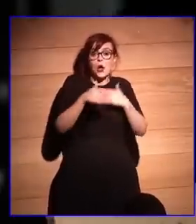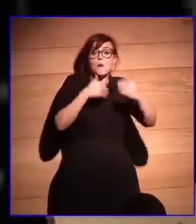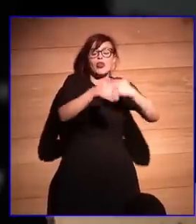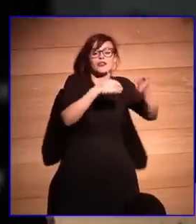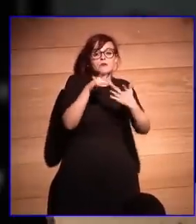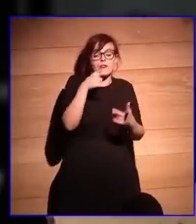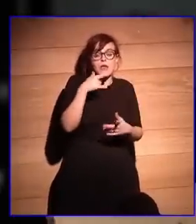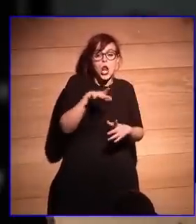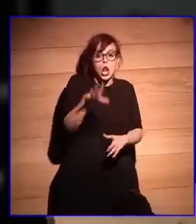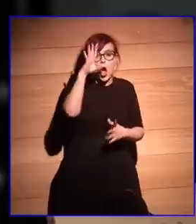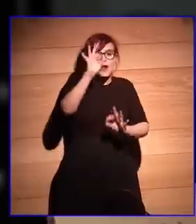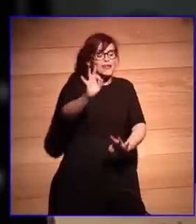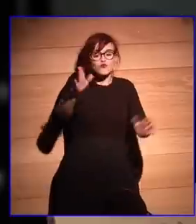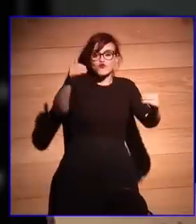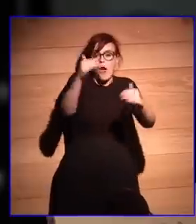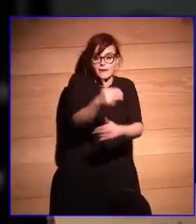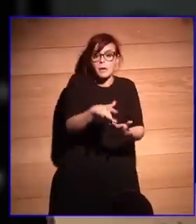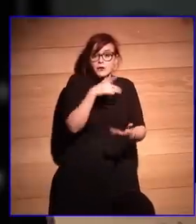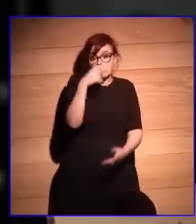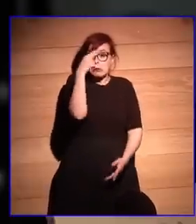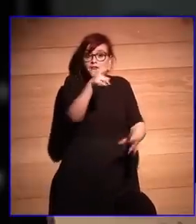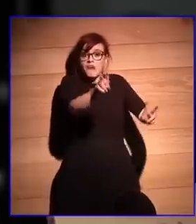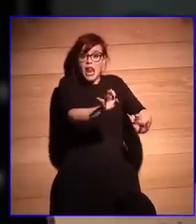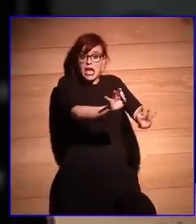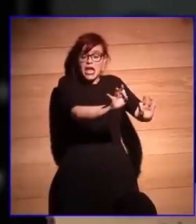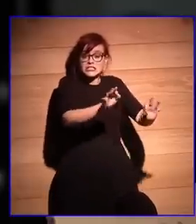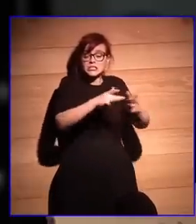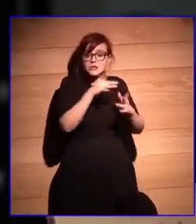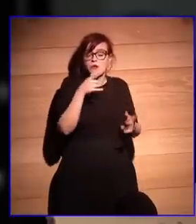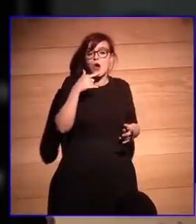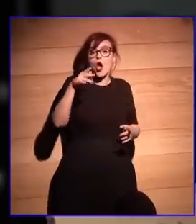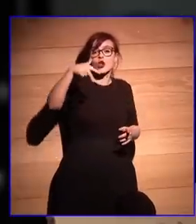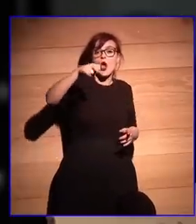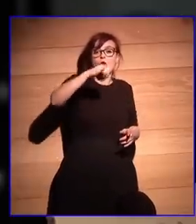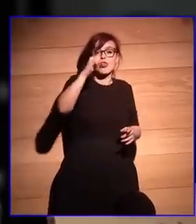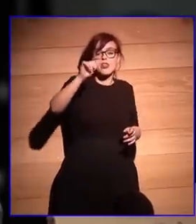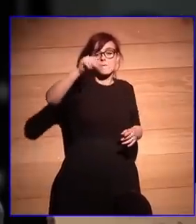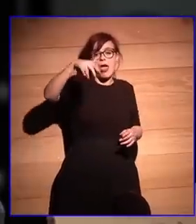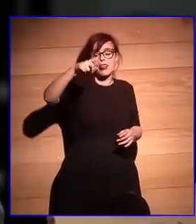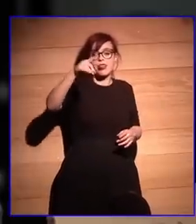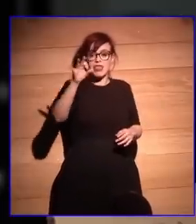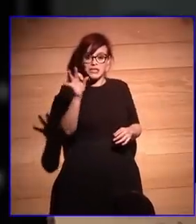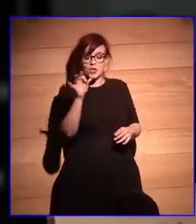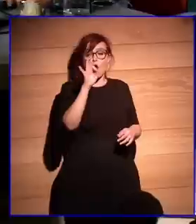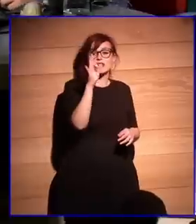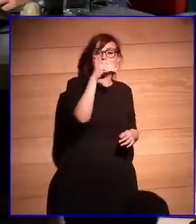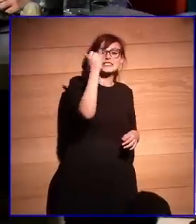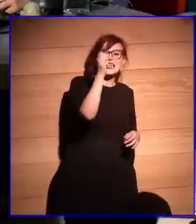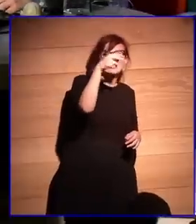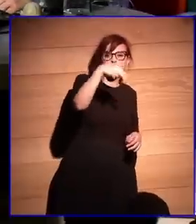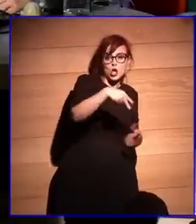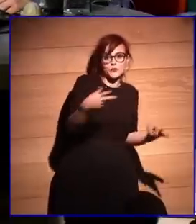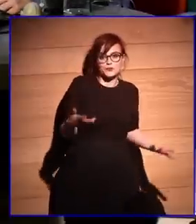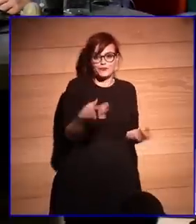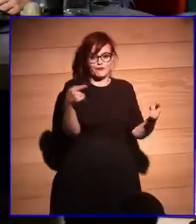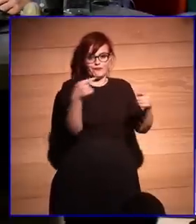proceso de racionalización. Pero es mucho más respetable un Ozymandias que un Jason de la vida. De hecho, a partir de los 2000 es